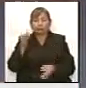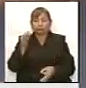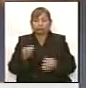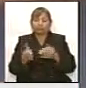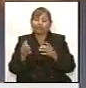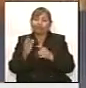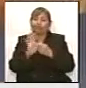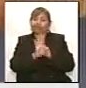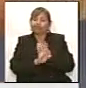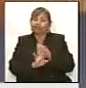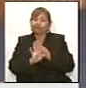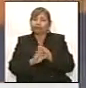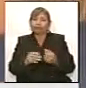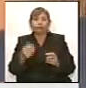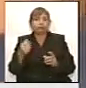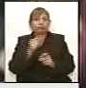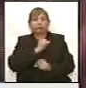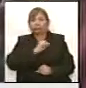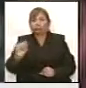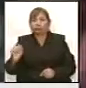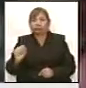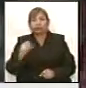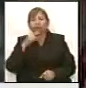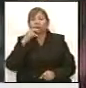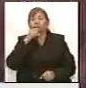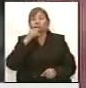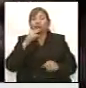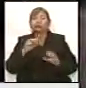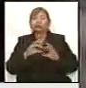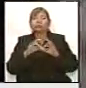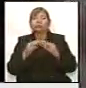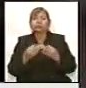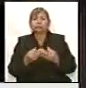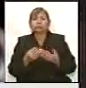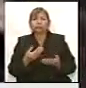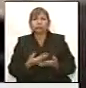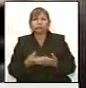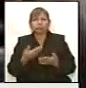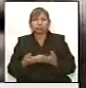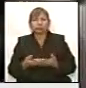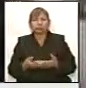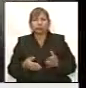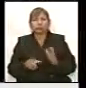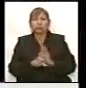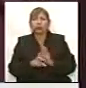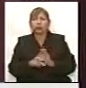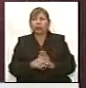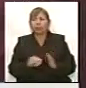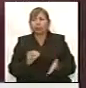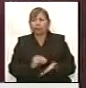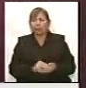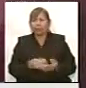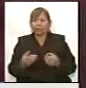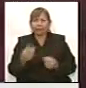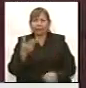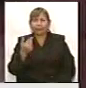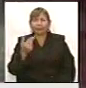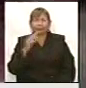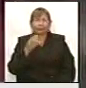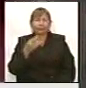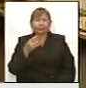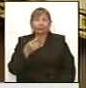sanción de la violencia contra las mujeres e integrantes del grupo familiar, conforme a lo establecido en el Decreto Legislativo